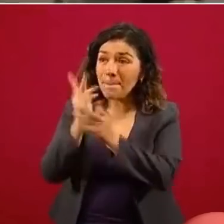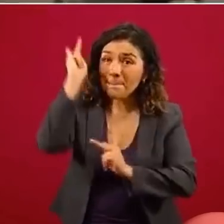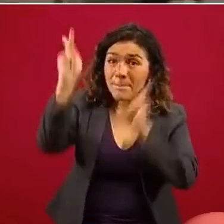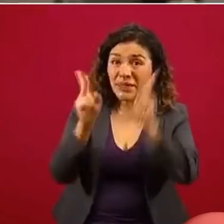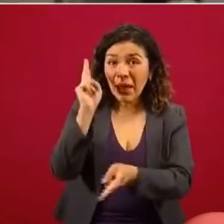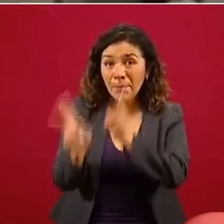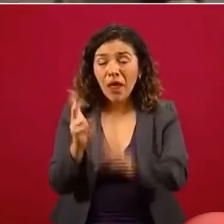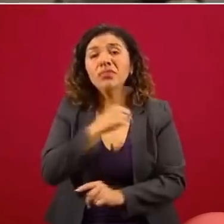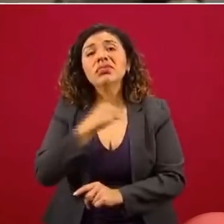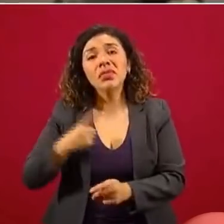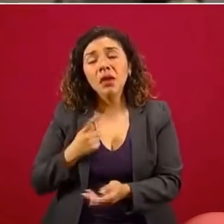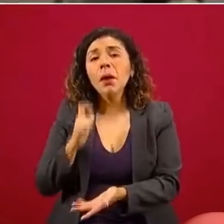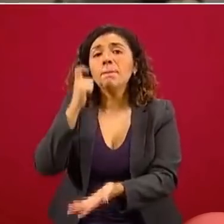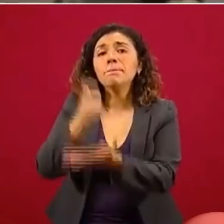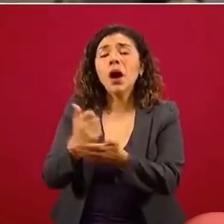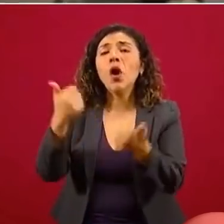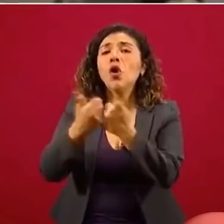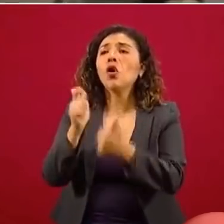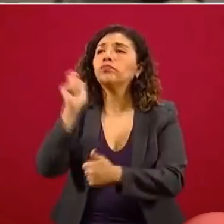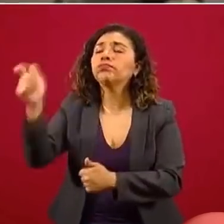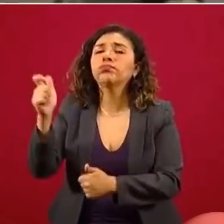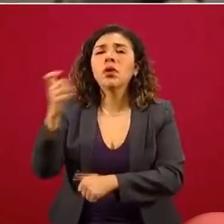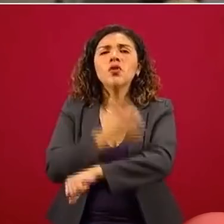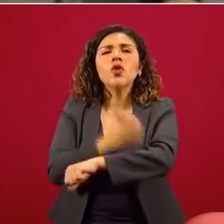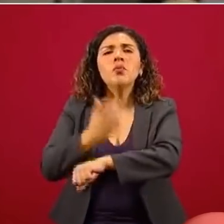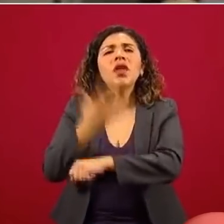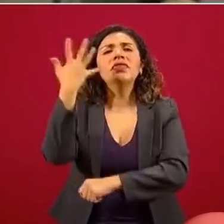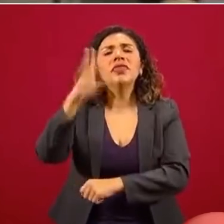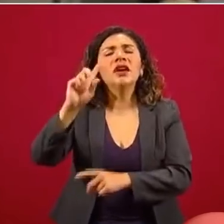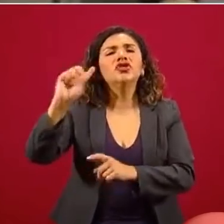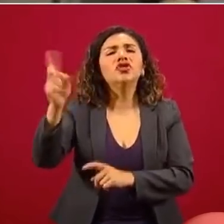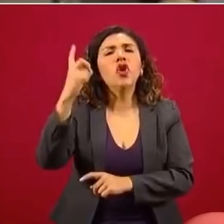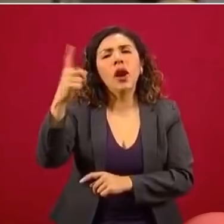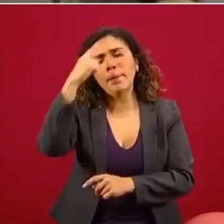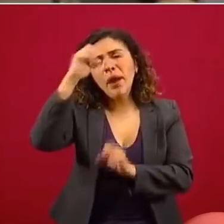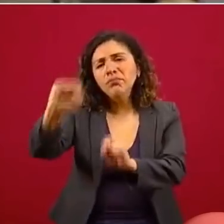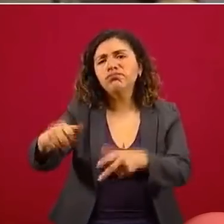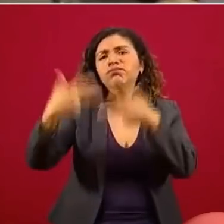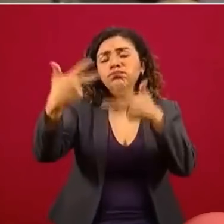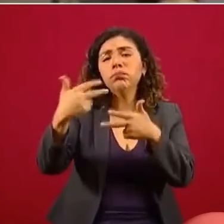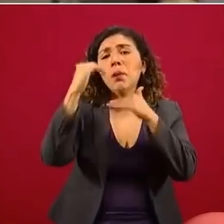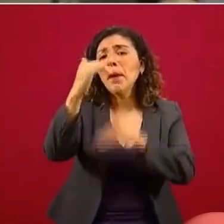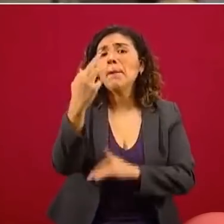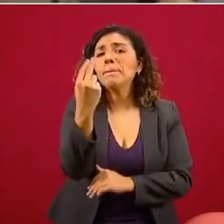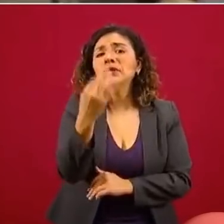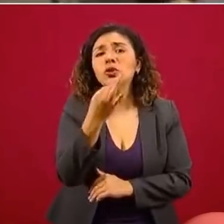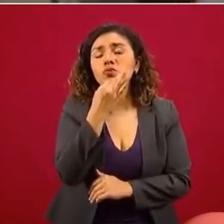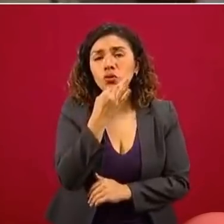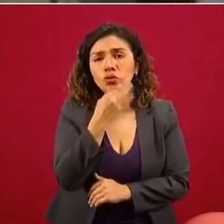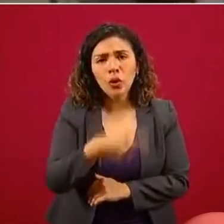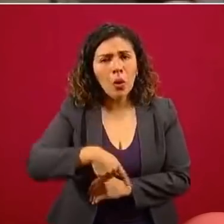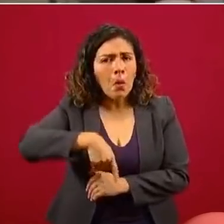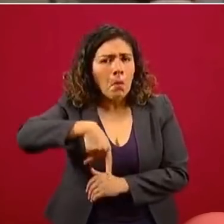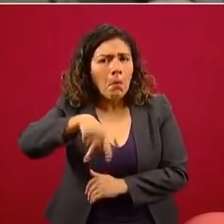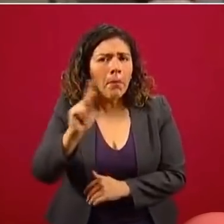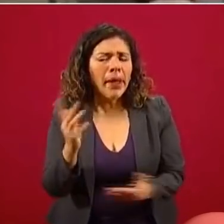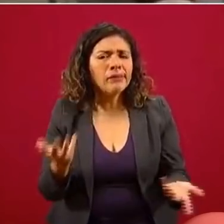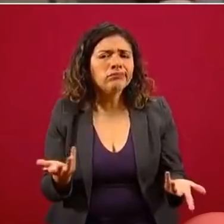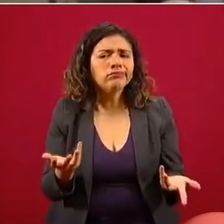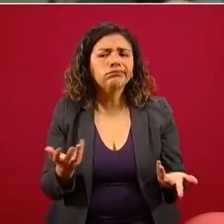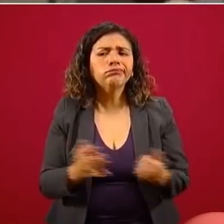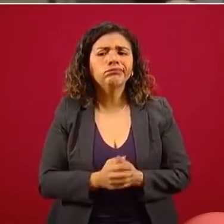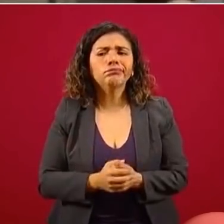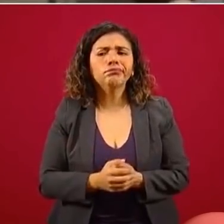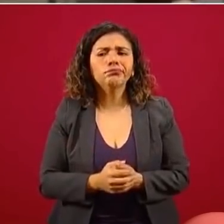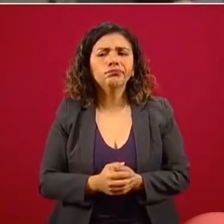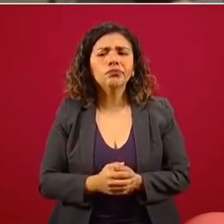deben pagar a una compañía telefónica $10 por videollamada de 25 minutos. Pero